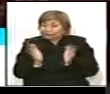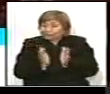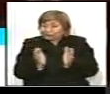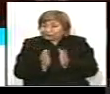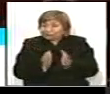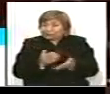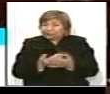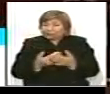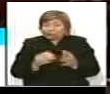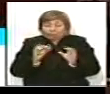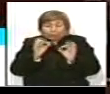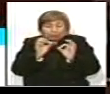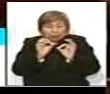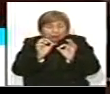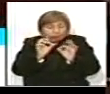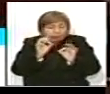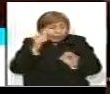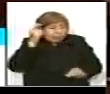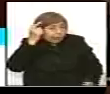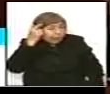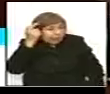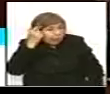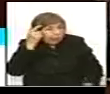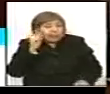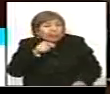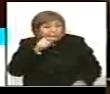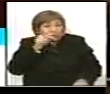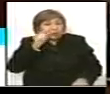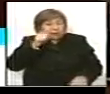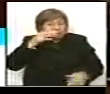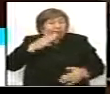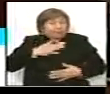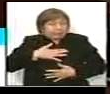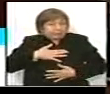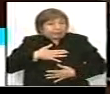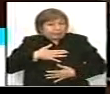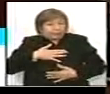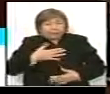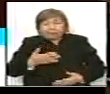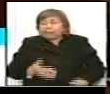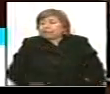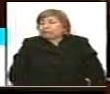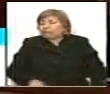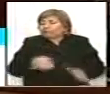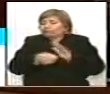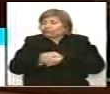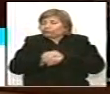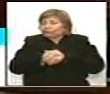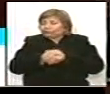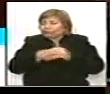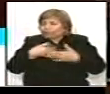estas pequeñas perlitas, los pensamientos que dicen, eso sí es para mí, guárdenlo,